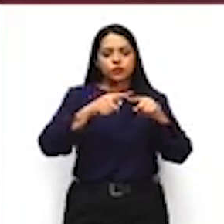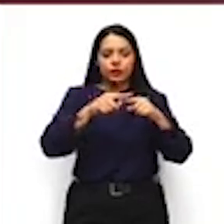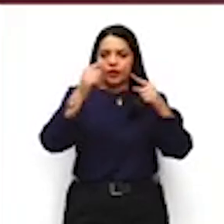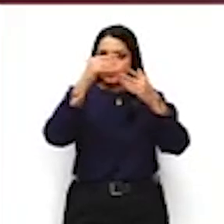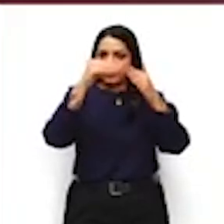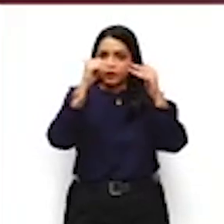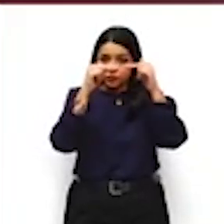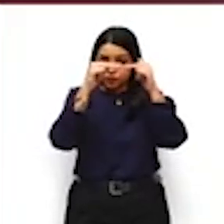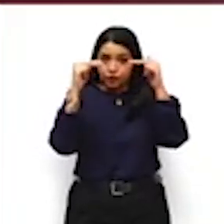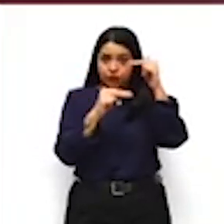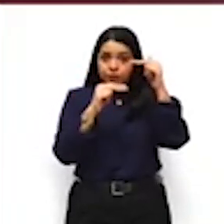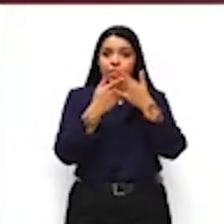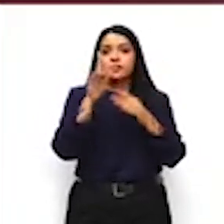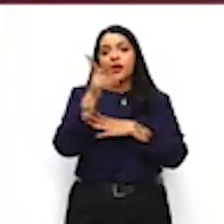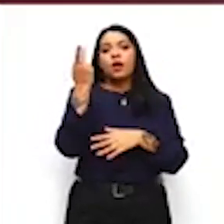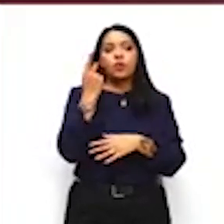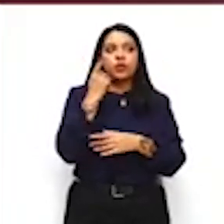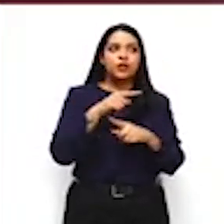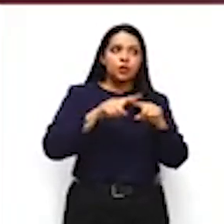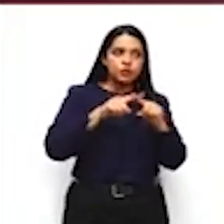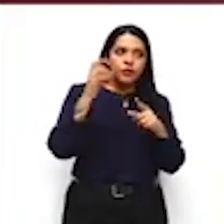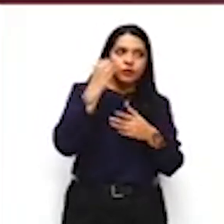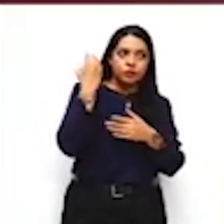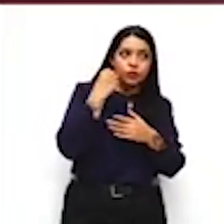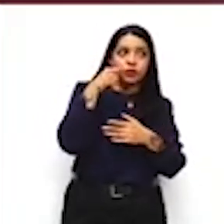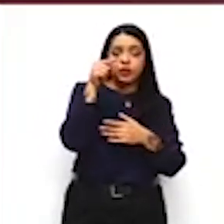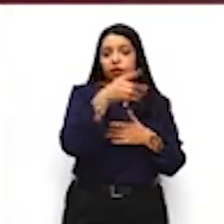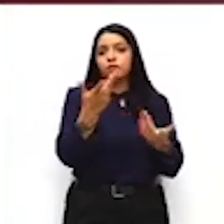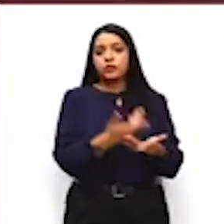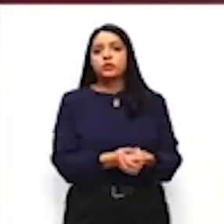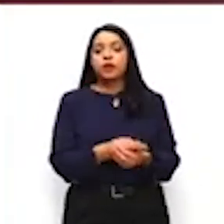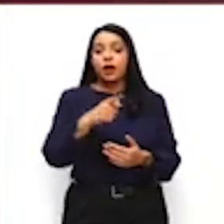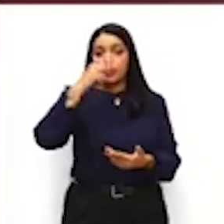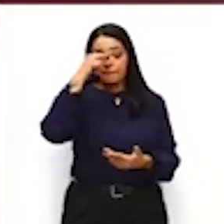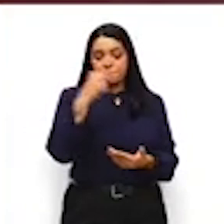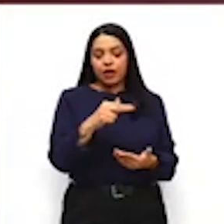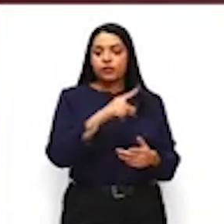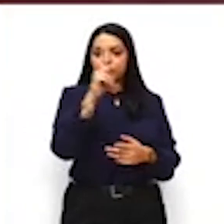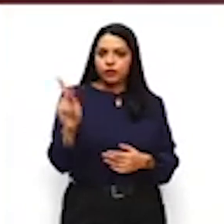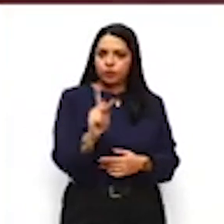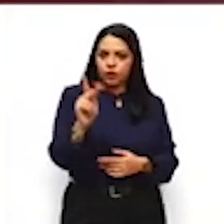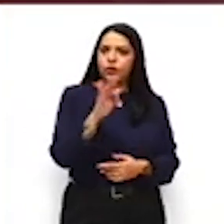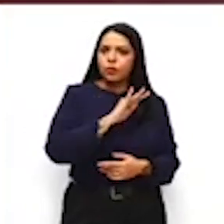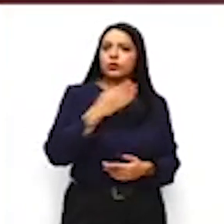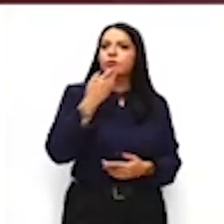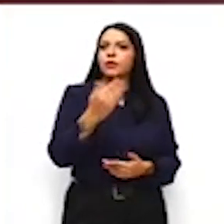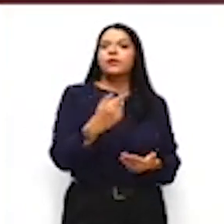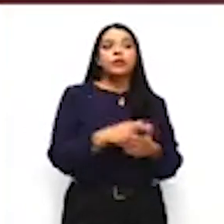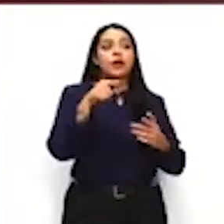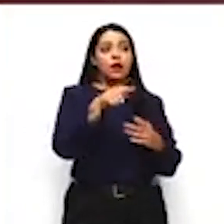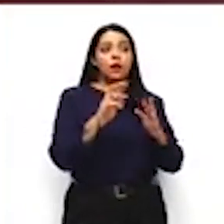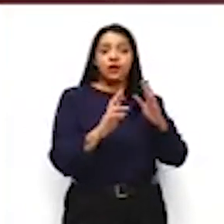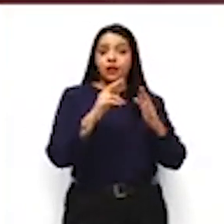de los congresos. Y entonces, con ese mandato del pueblo de México, se llevó a cabo la reforma al